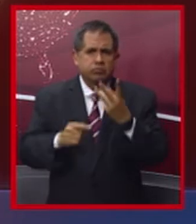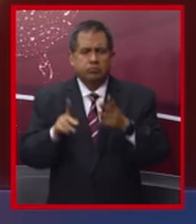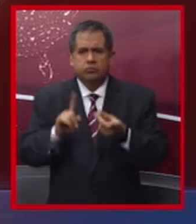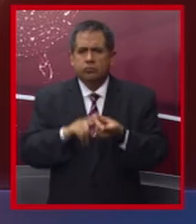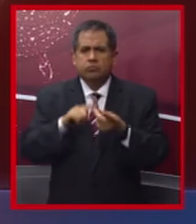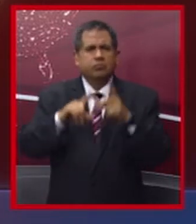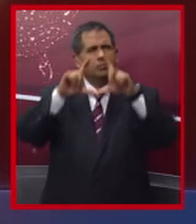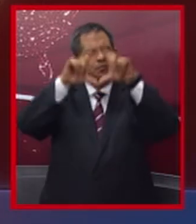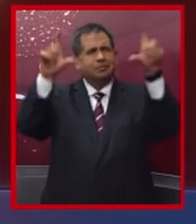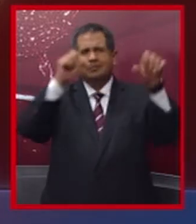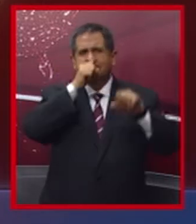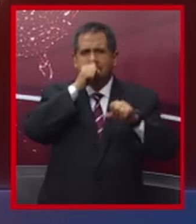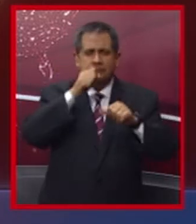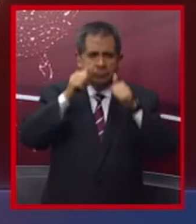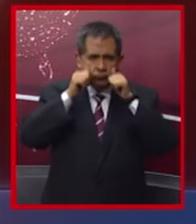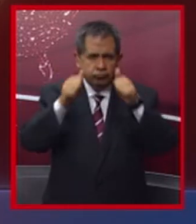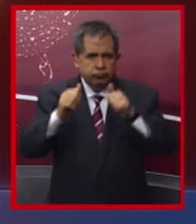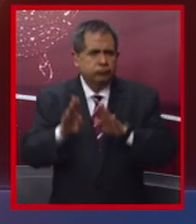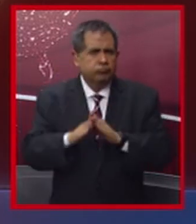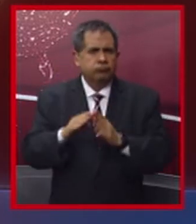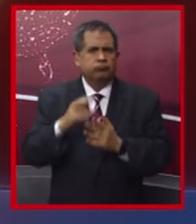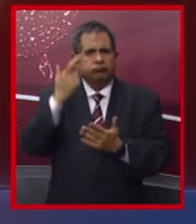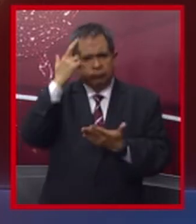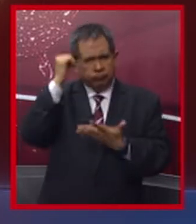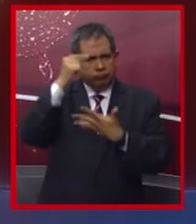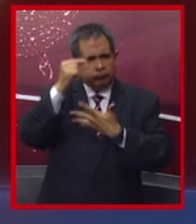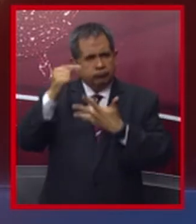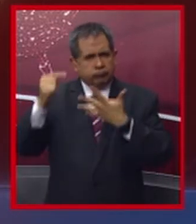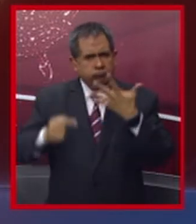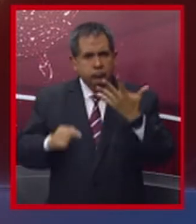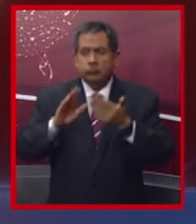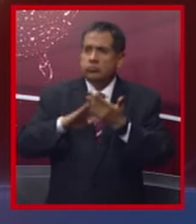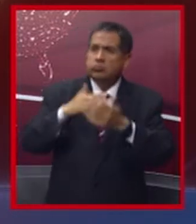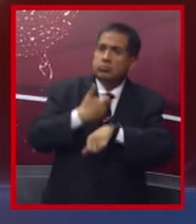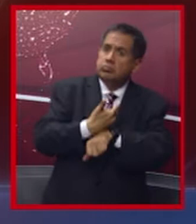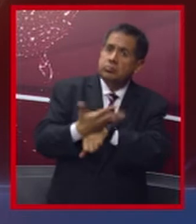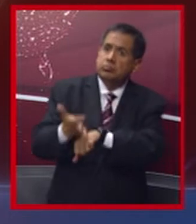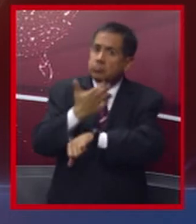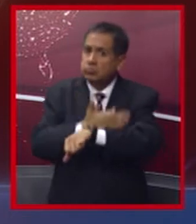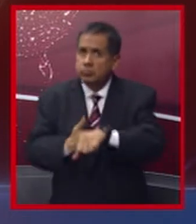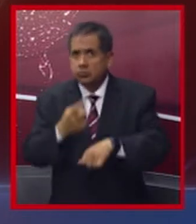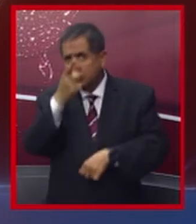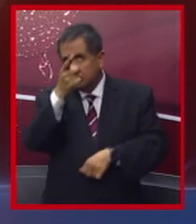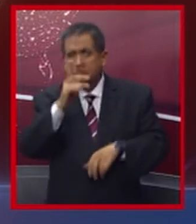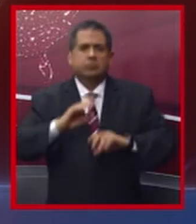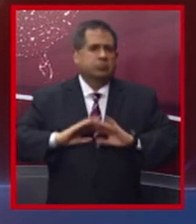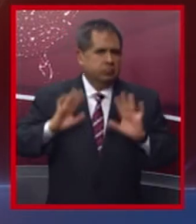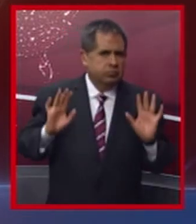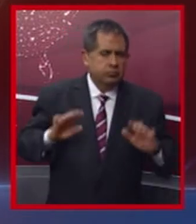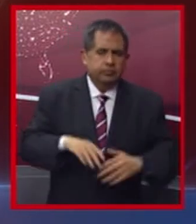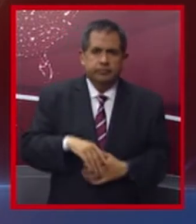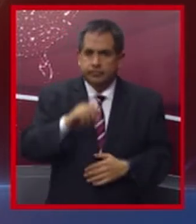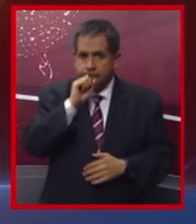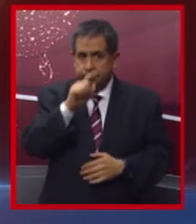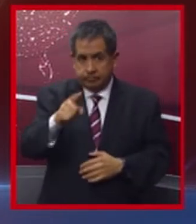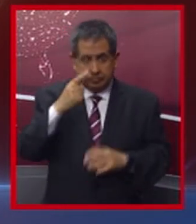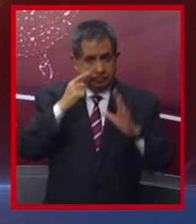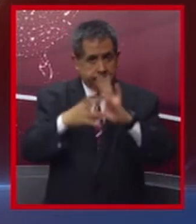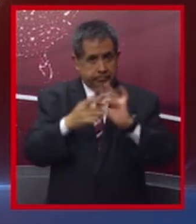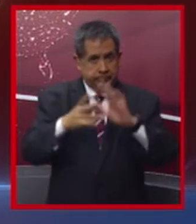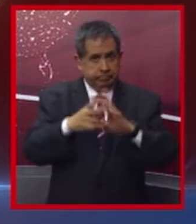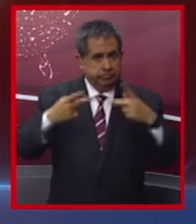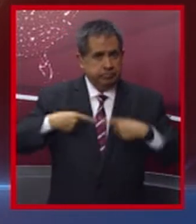y en los módulos de atención al pasajero las causas o razones por las que los vuelos serían demorados. También se pone a disposición de